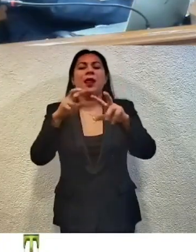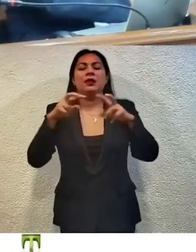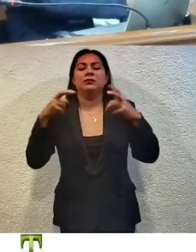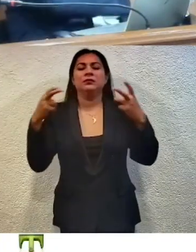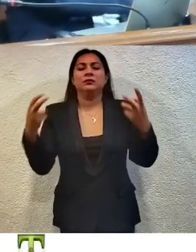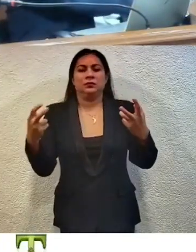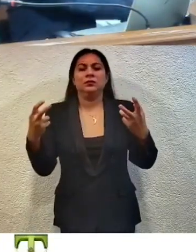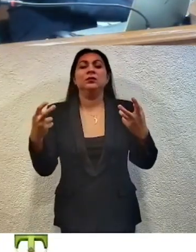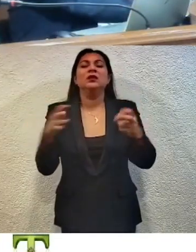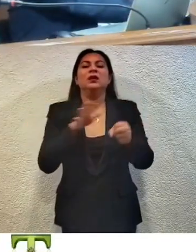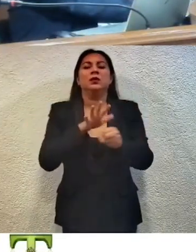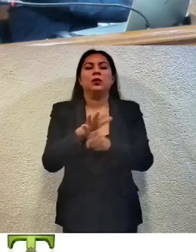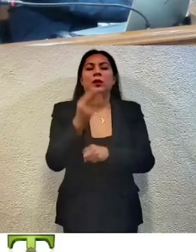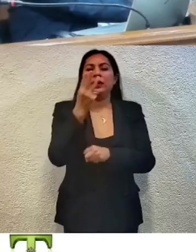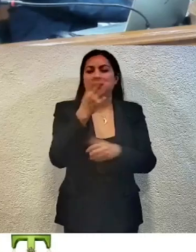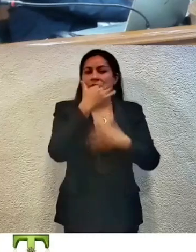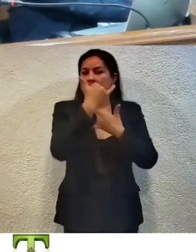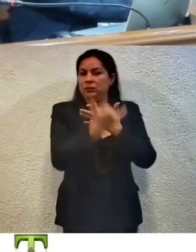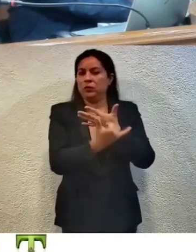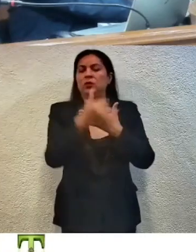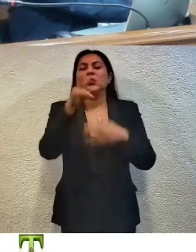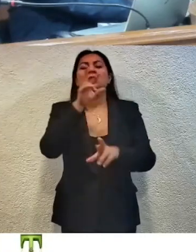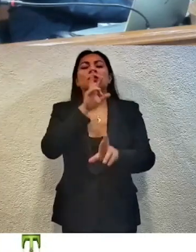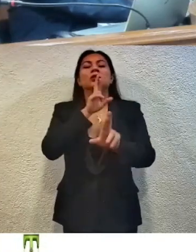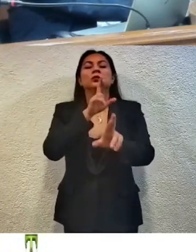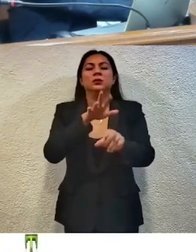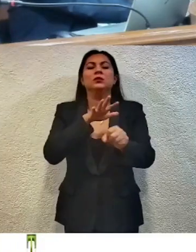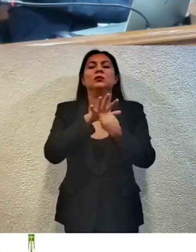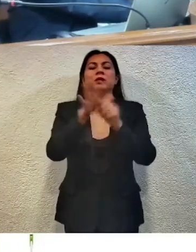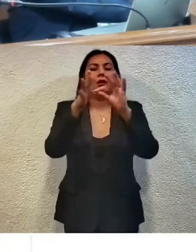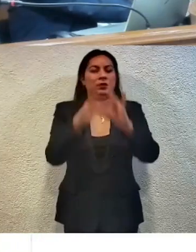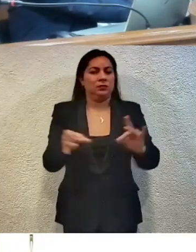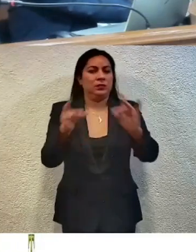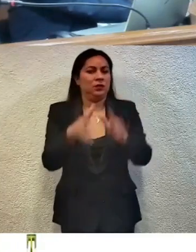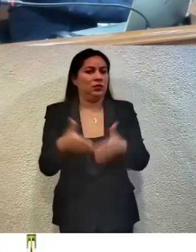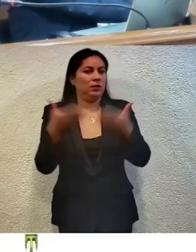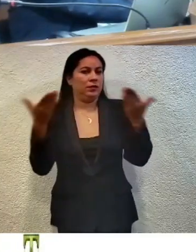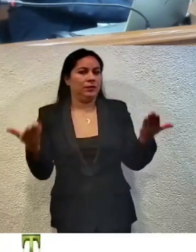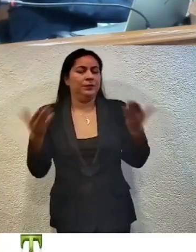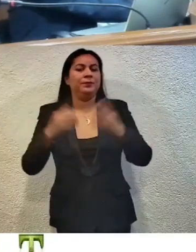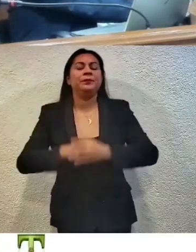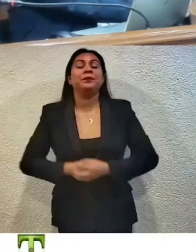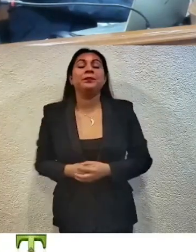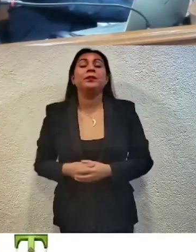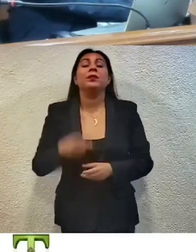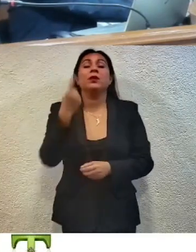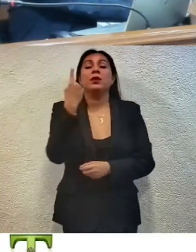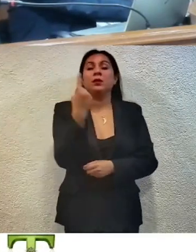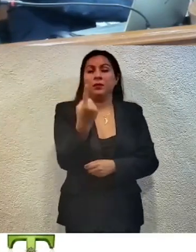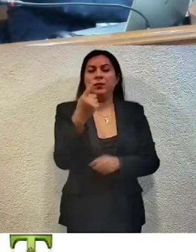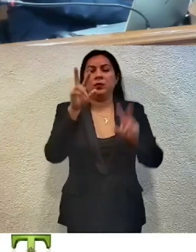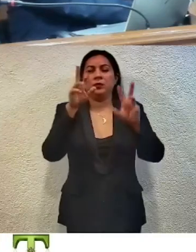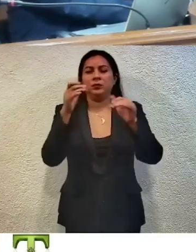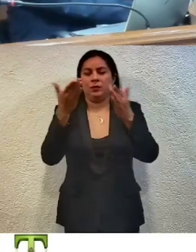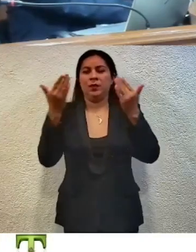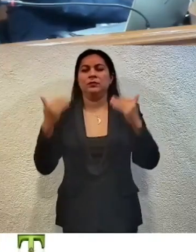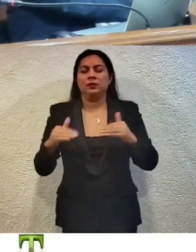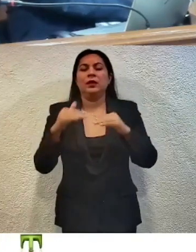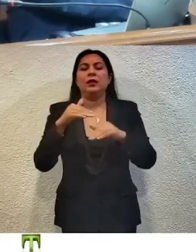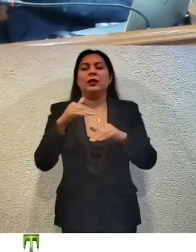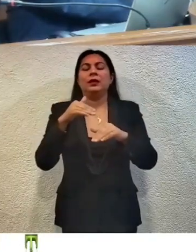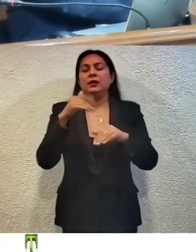sesión corresponden a 3 proyectos de resolución, los cuales a continuación preciso. El primero de los asuntos es el